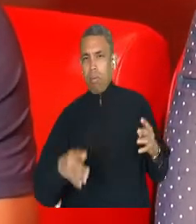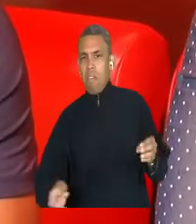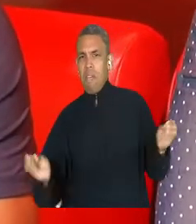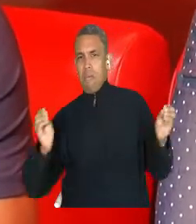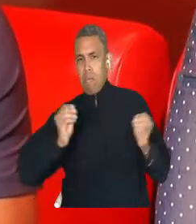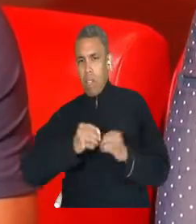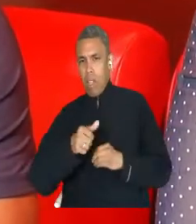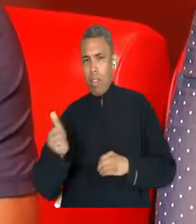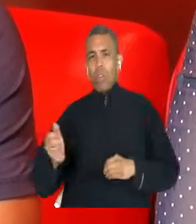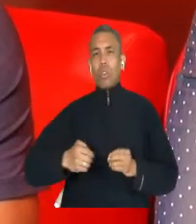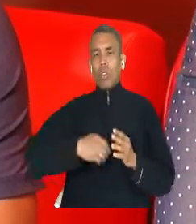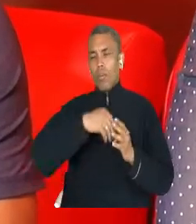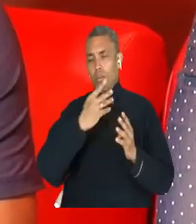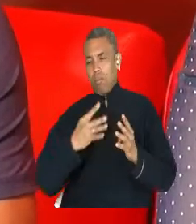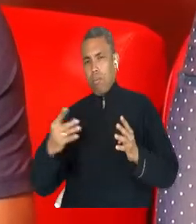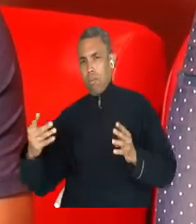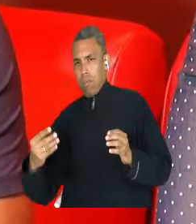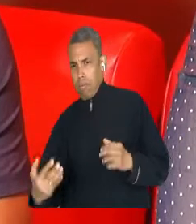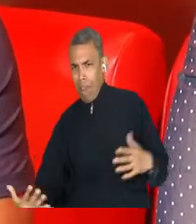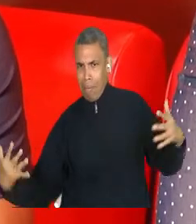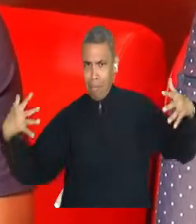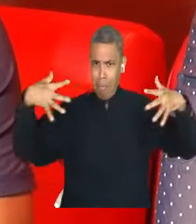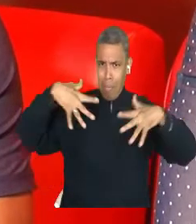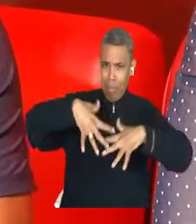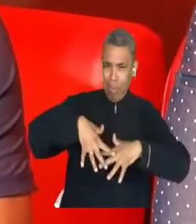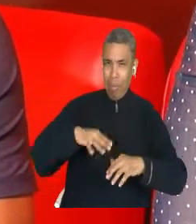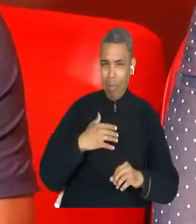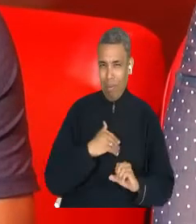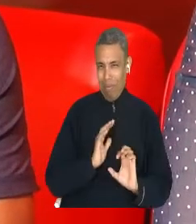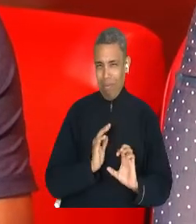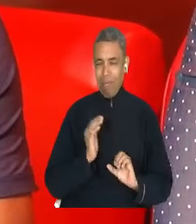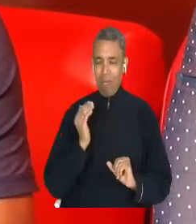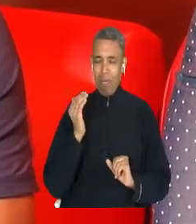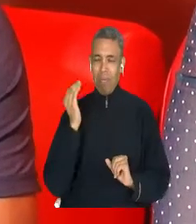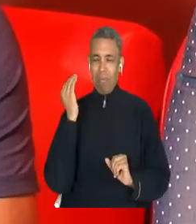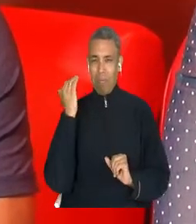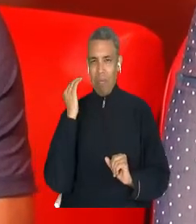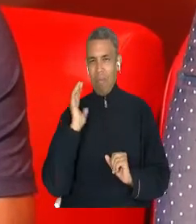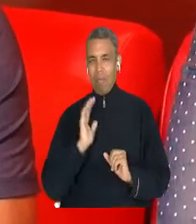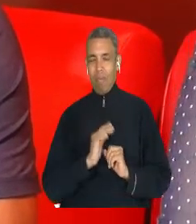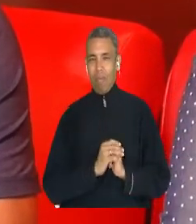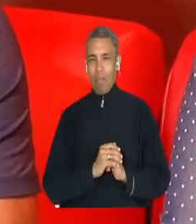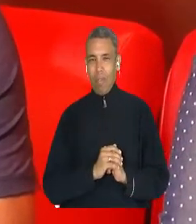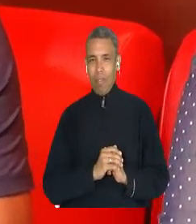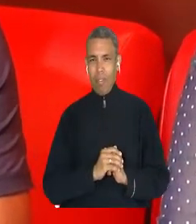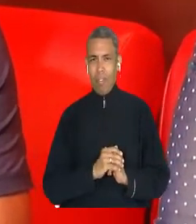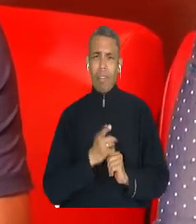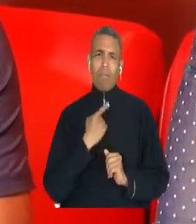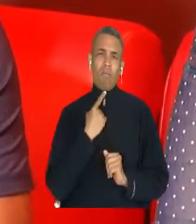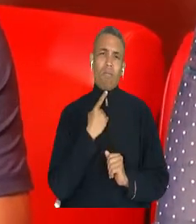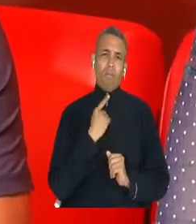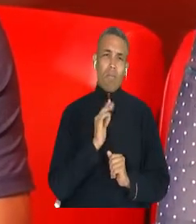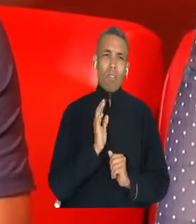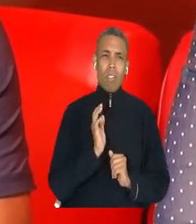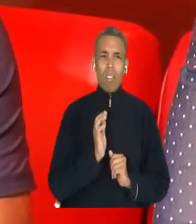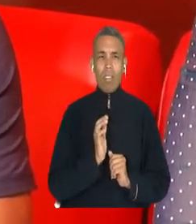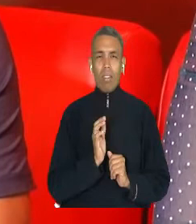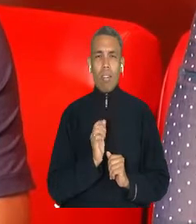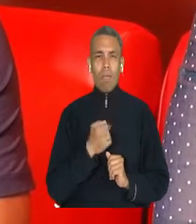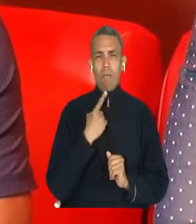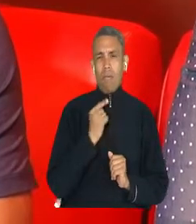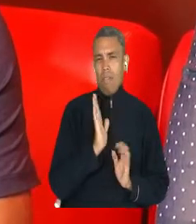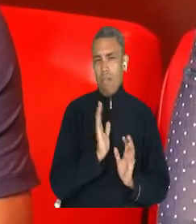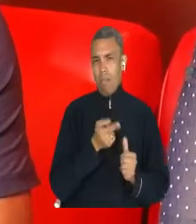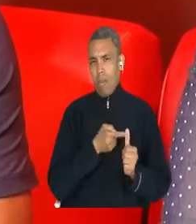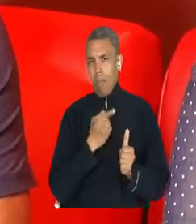acerca de las canciones que estaban marcando el género hoy día, también que fueran de mi gusto, porque muchas canciones que suenan y que están en los